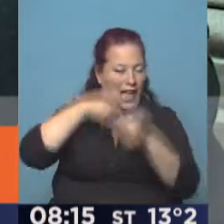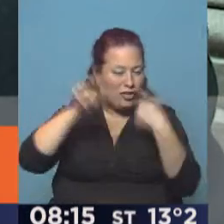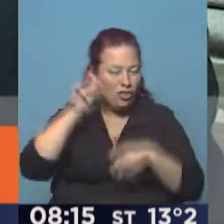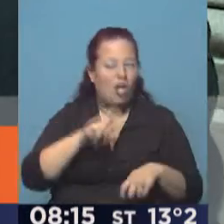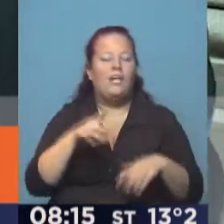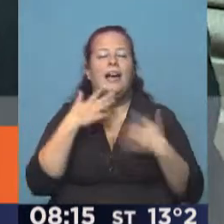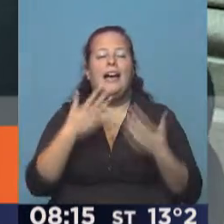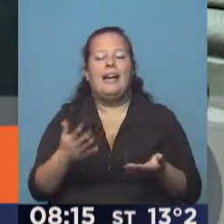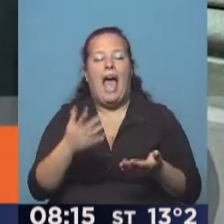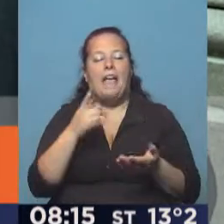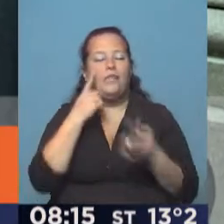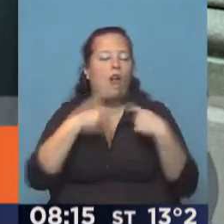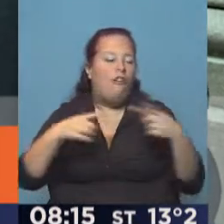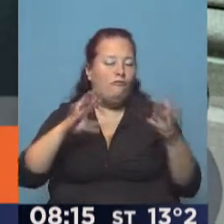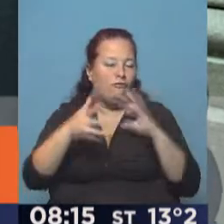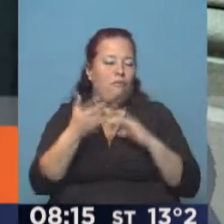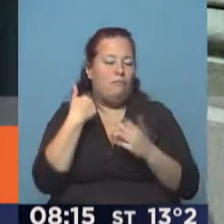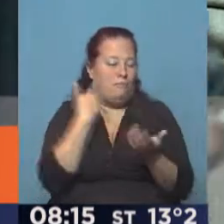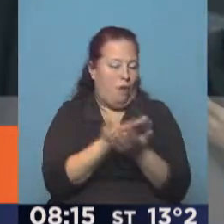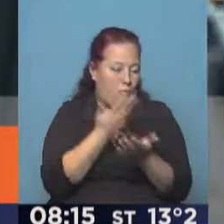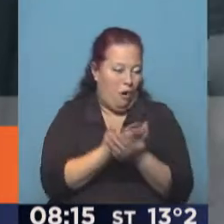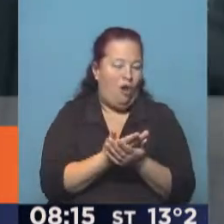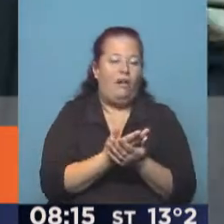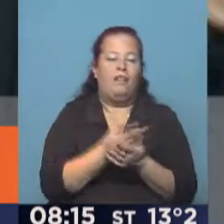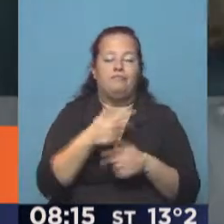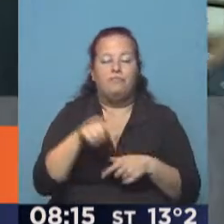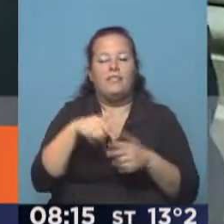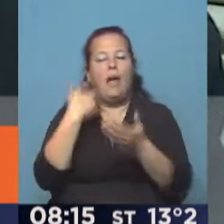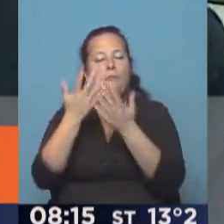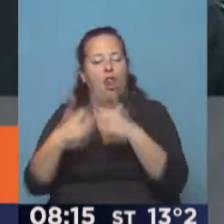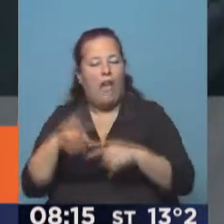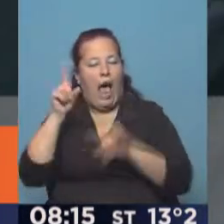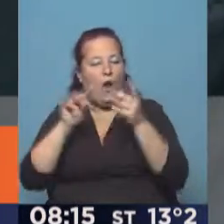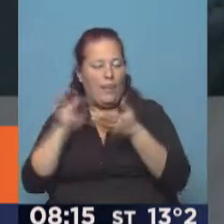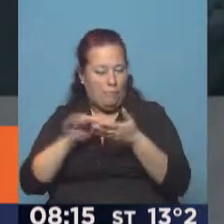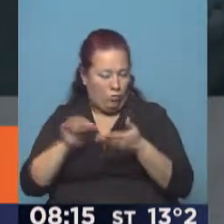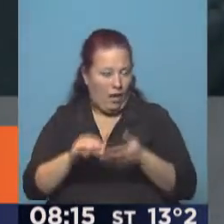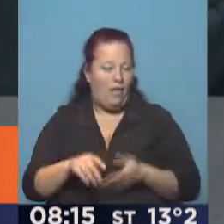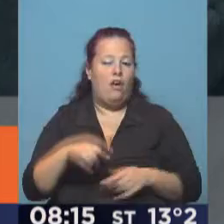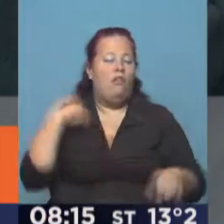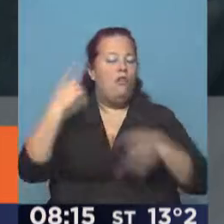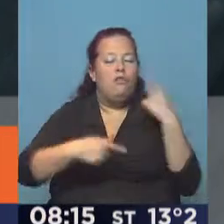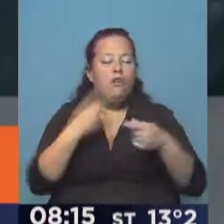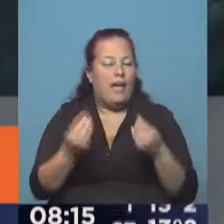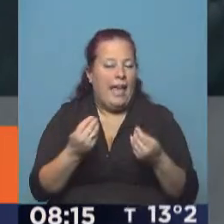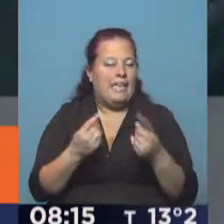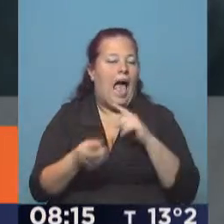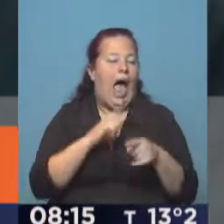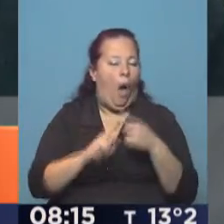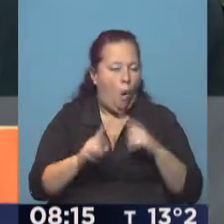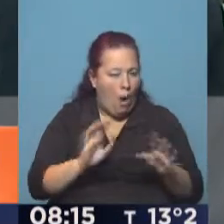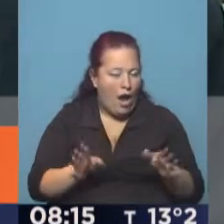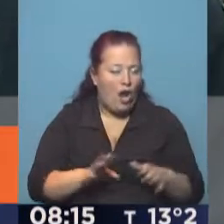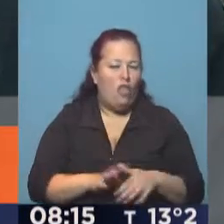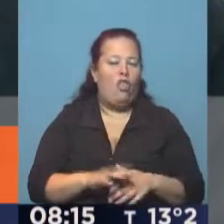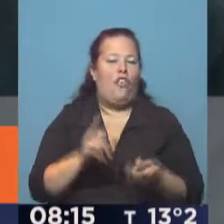a través de algunos instrumentos que proponíamos y están en los proyectos de algunos diputados. Lo que se ha avanzado es un consenso